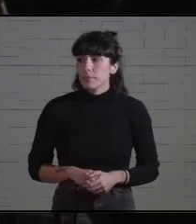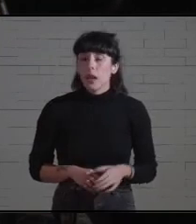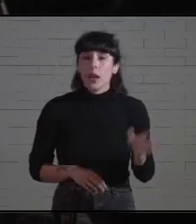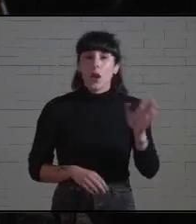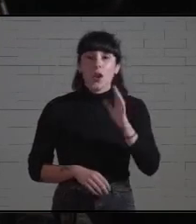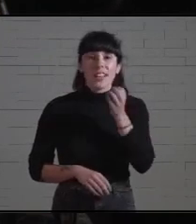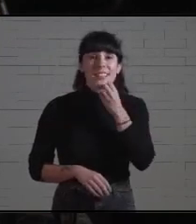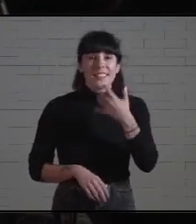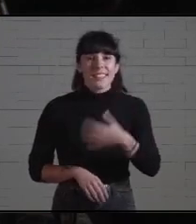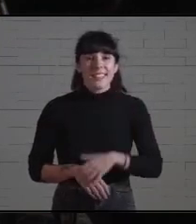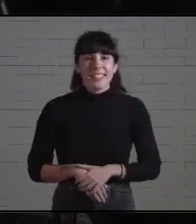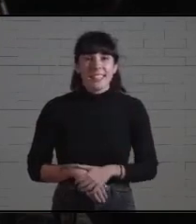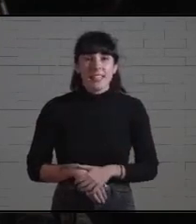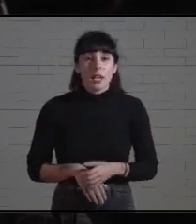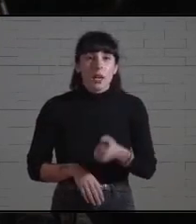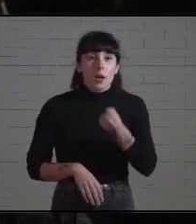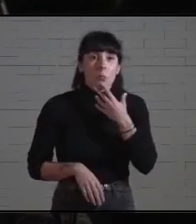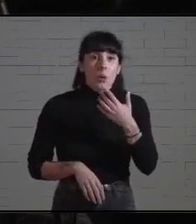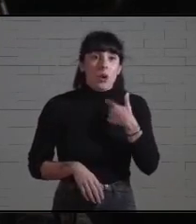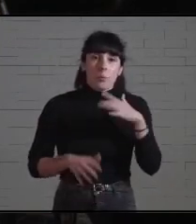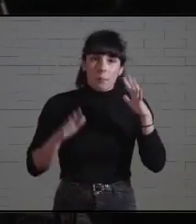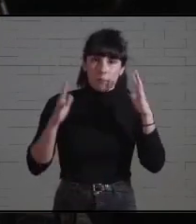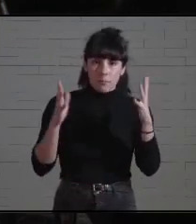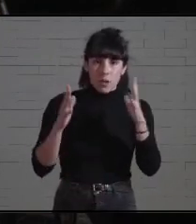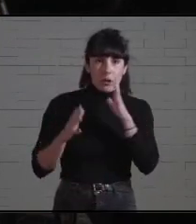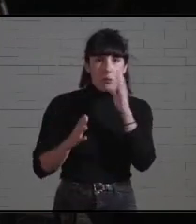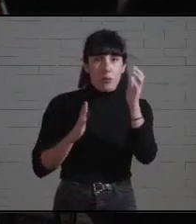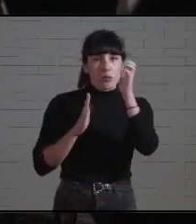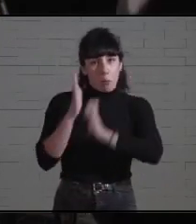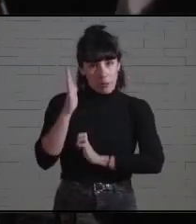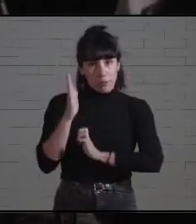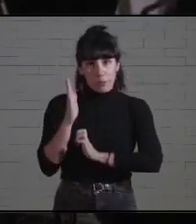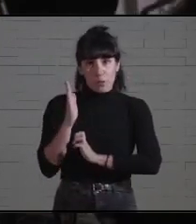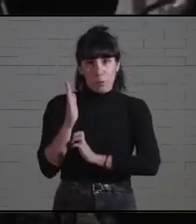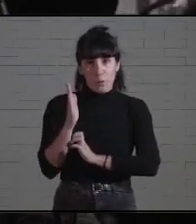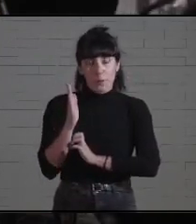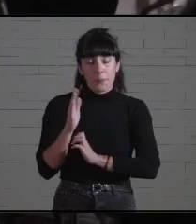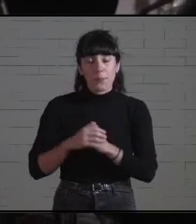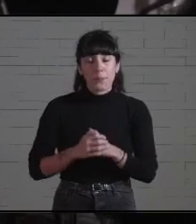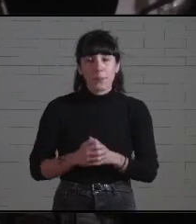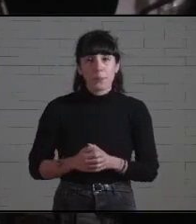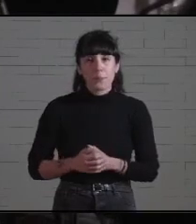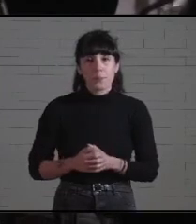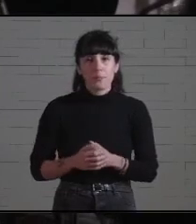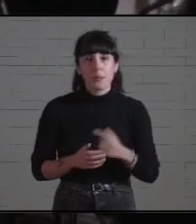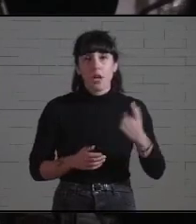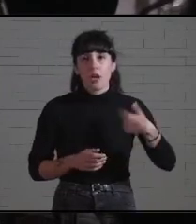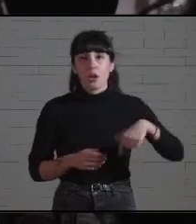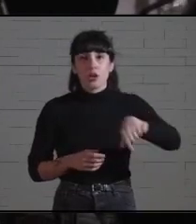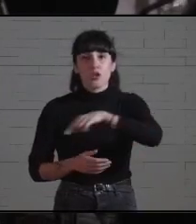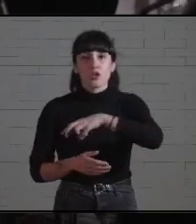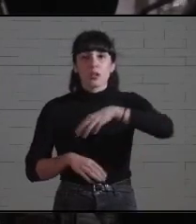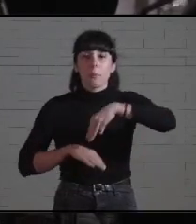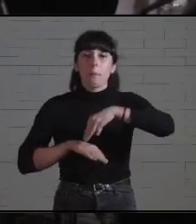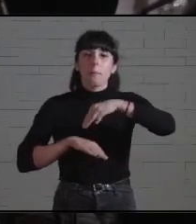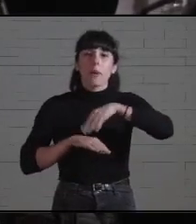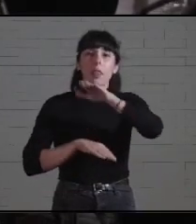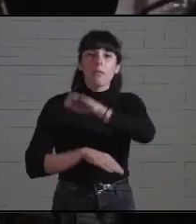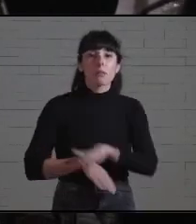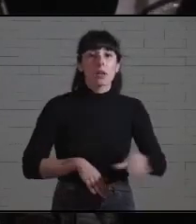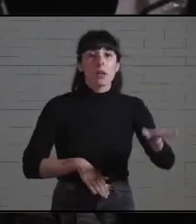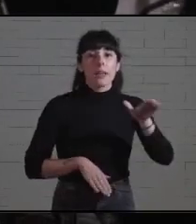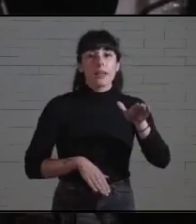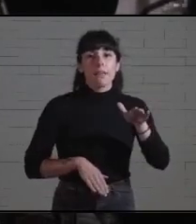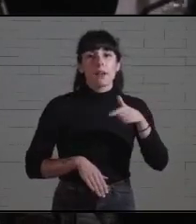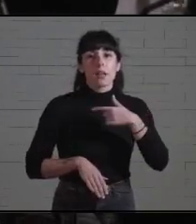Hola, ¿qué tal? Bueno, primero enhorabuena por el informe. Nosotros desde la plataforma de infancia,